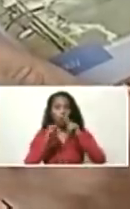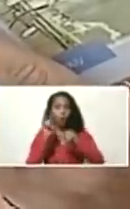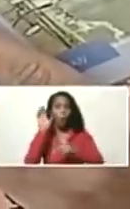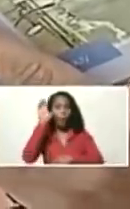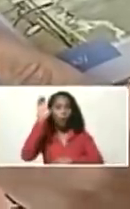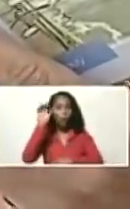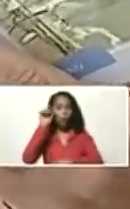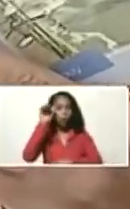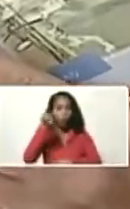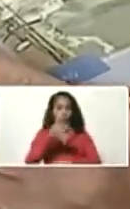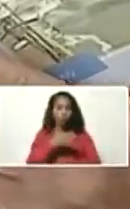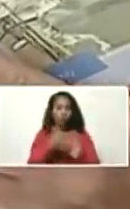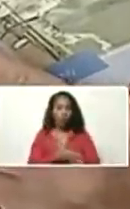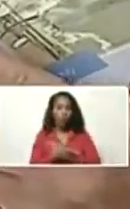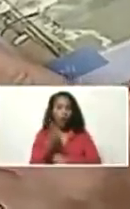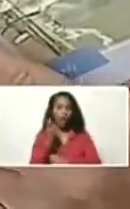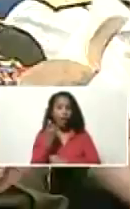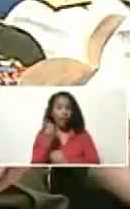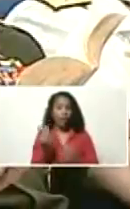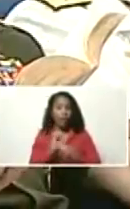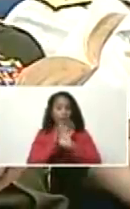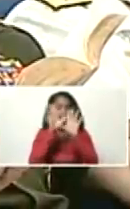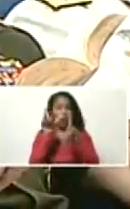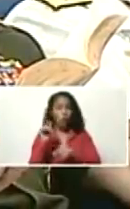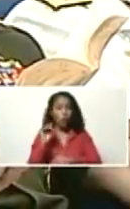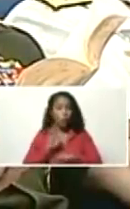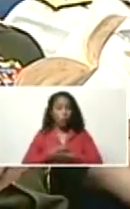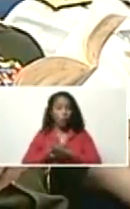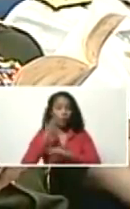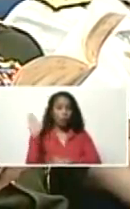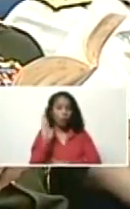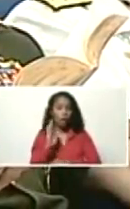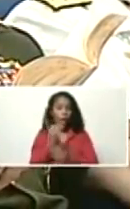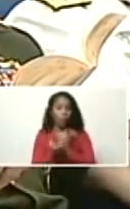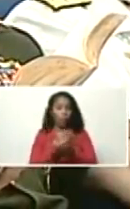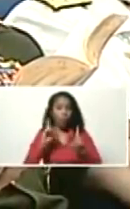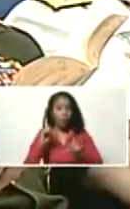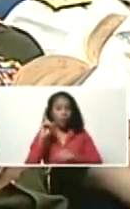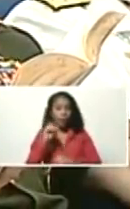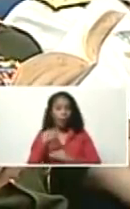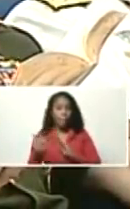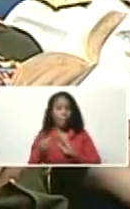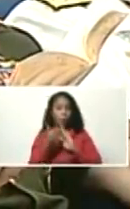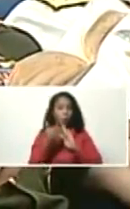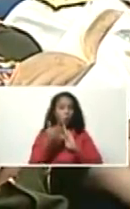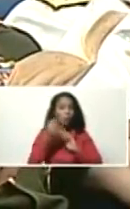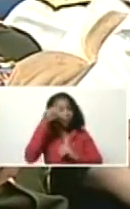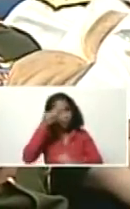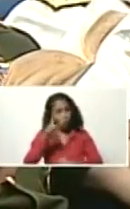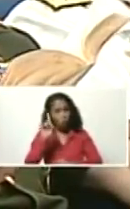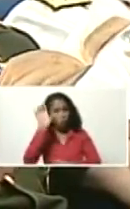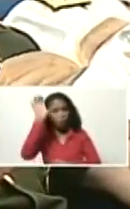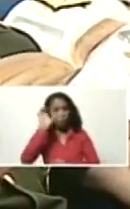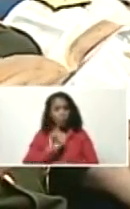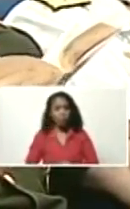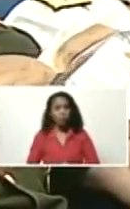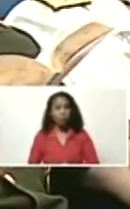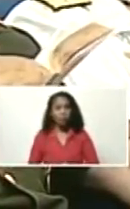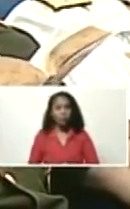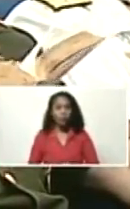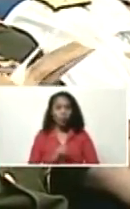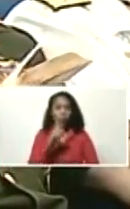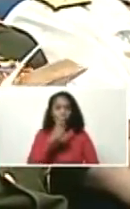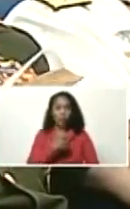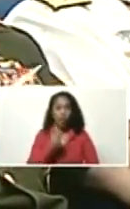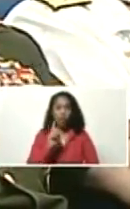país. A veces la falta de coherencia puede traer consecuencias serias para la democracia y también perjudicar la credibilidad de un país. Alguien decía que a